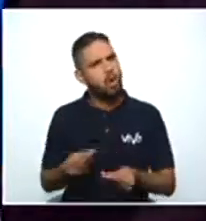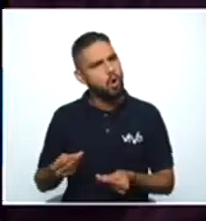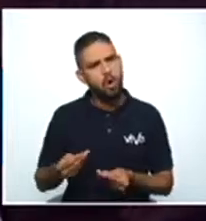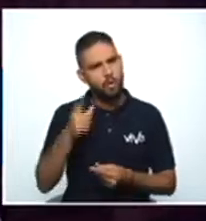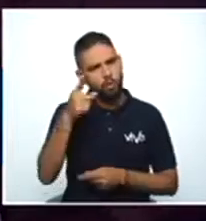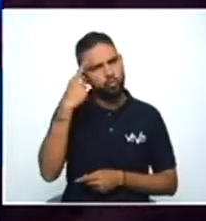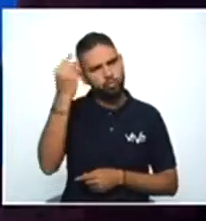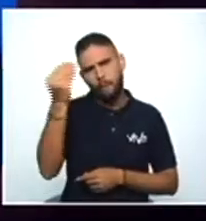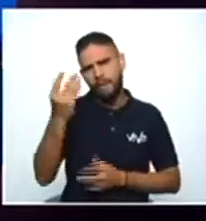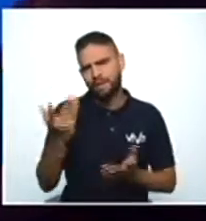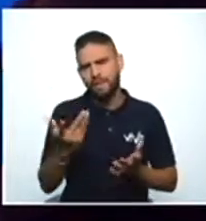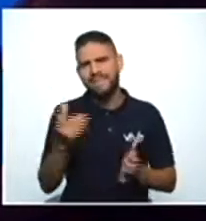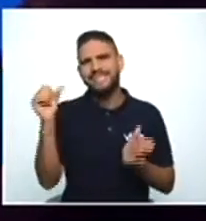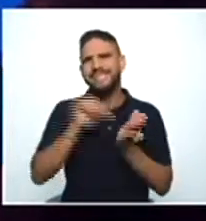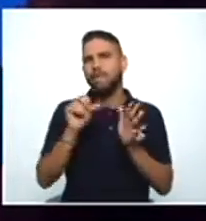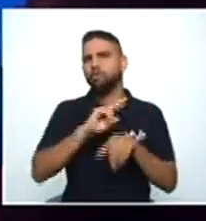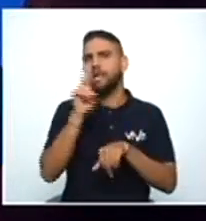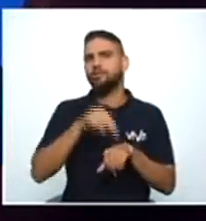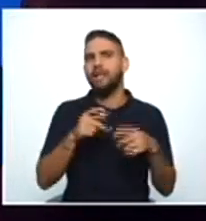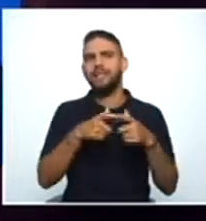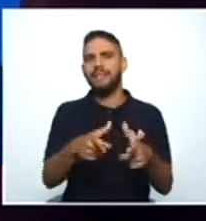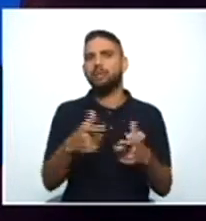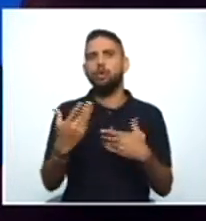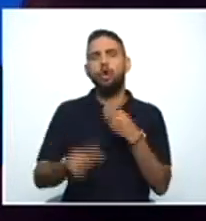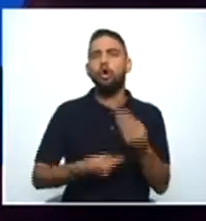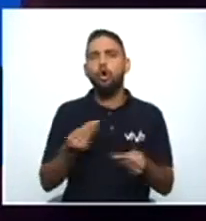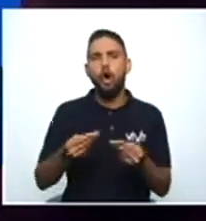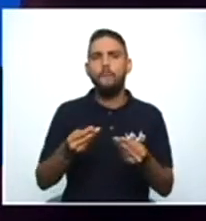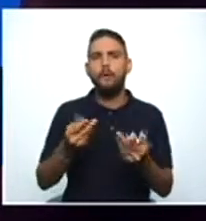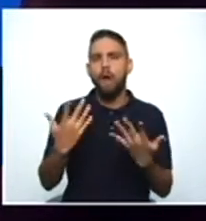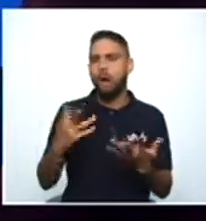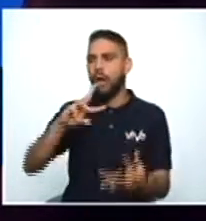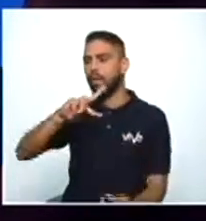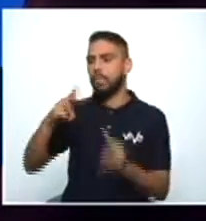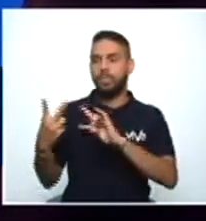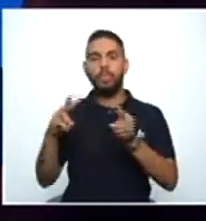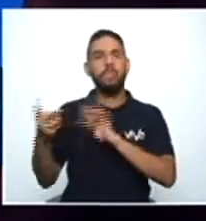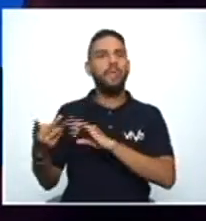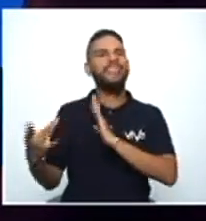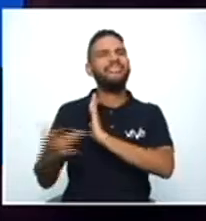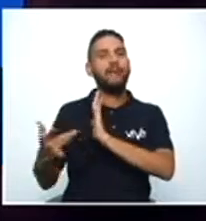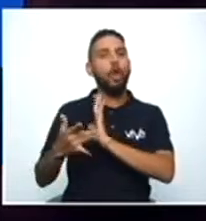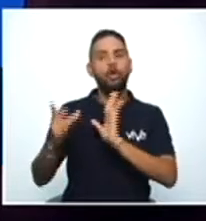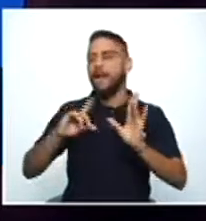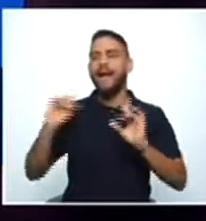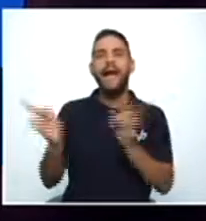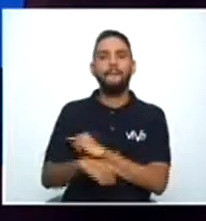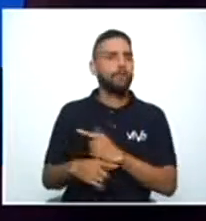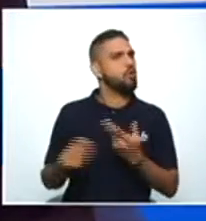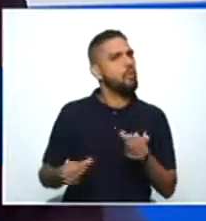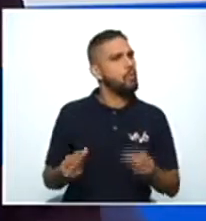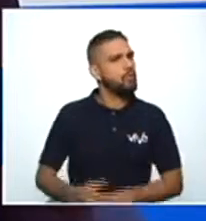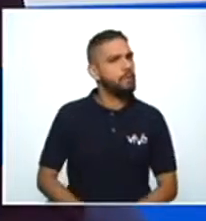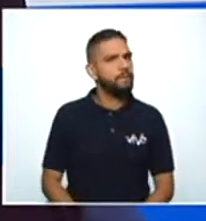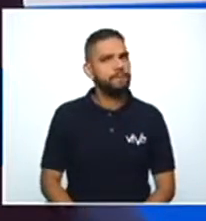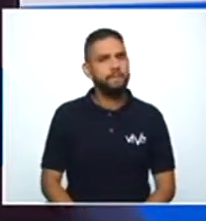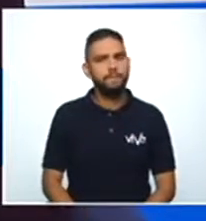podremos decir que el cendis afronta esta esta migración inevitable a lo que son las nuevas tecnologías